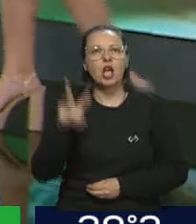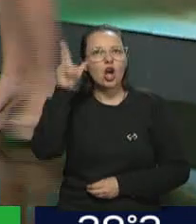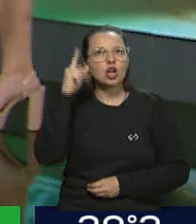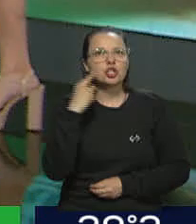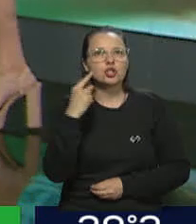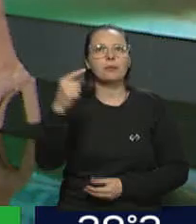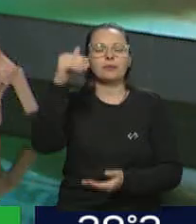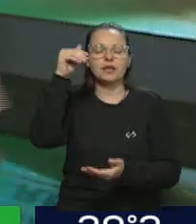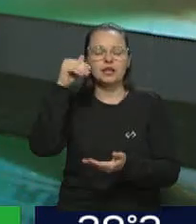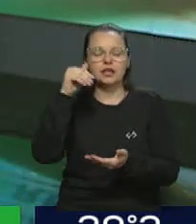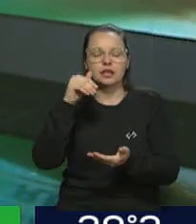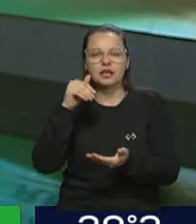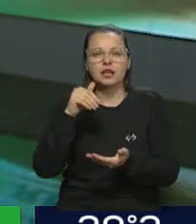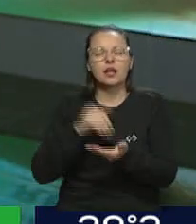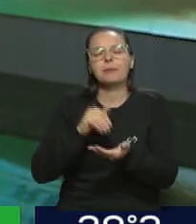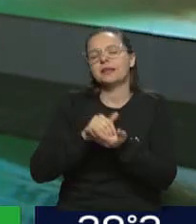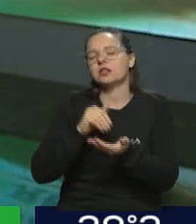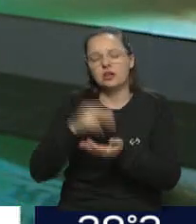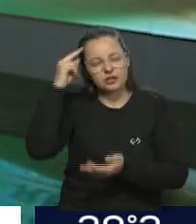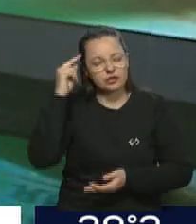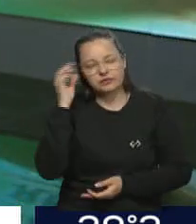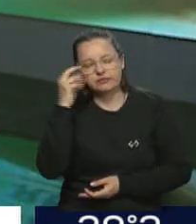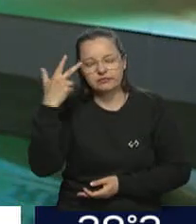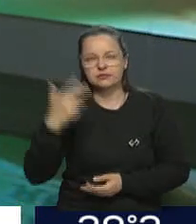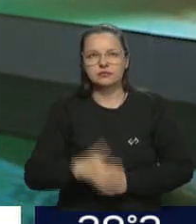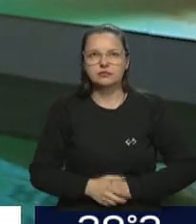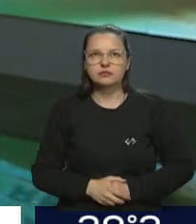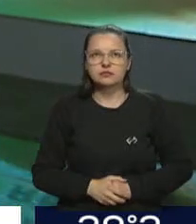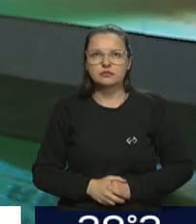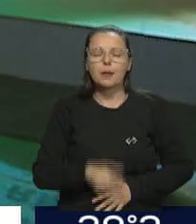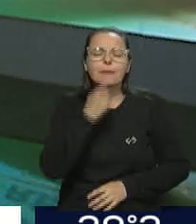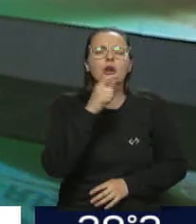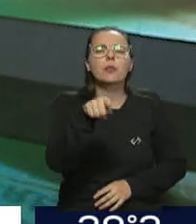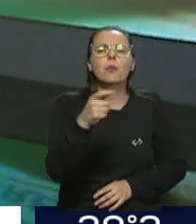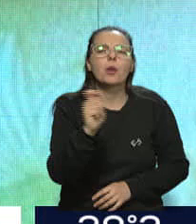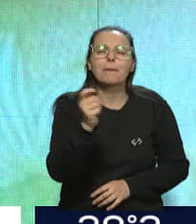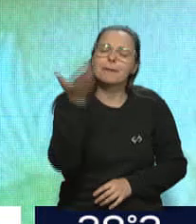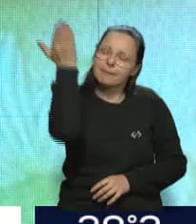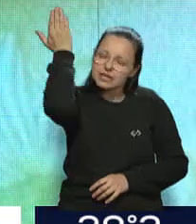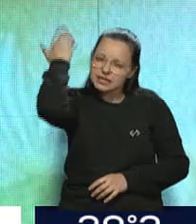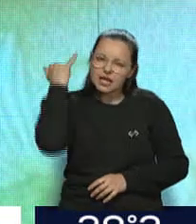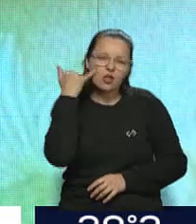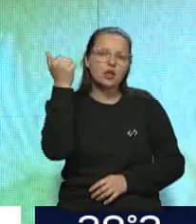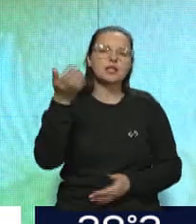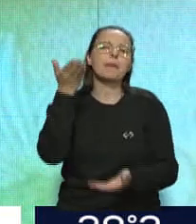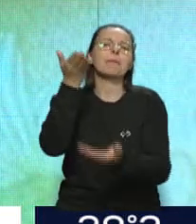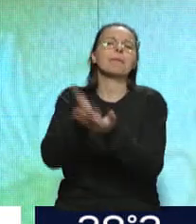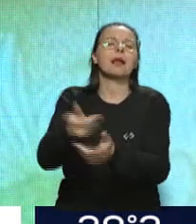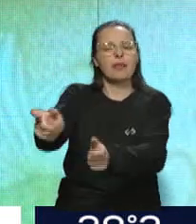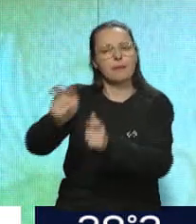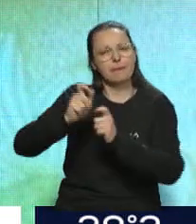8.925 millones. Y una particularidad, en el caso de que vos ya hayas solicitado el préstamo el mes pasado, bueno, en ese caso no vas a tener